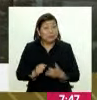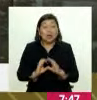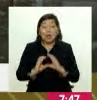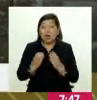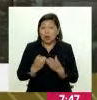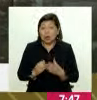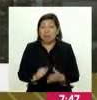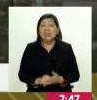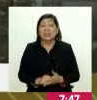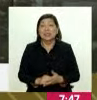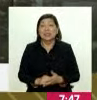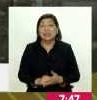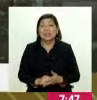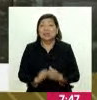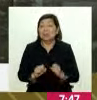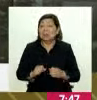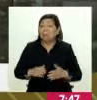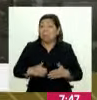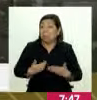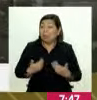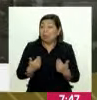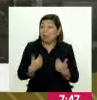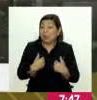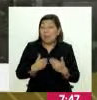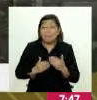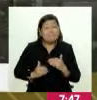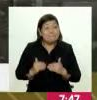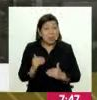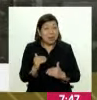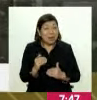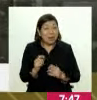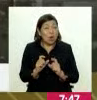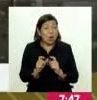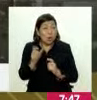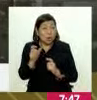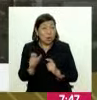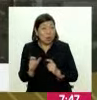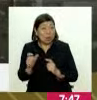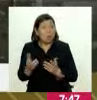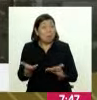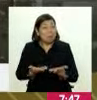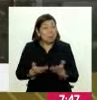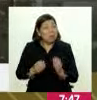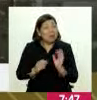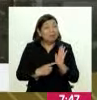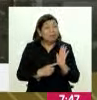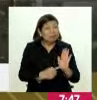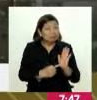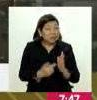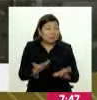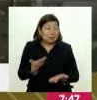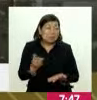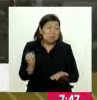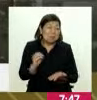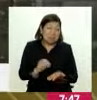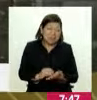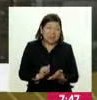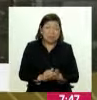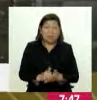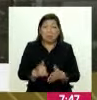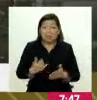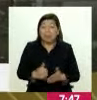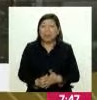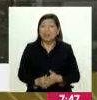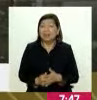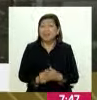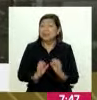Congreso se podría tener una mayor cantidad de parlamentarios para que haya una mayor representación, más aún si hay bicameralidad. Claro,